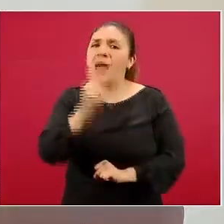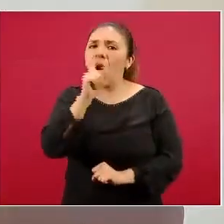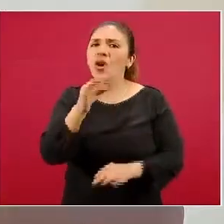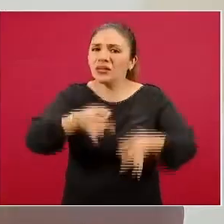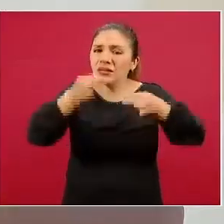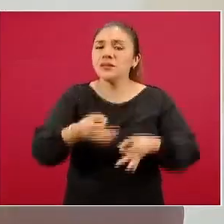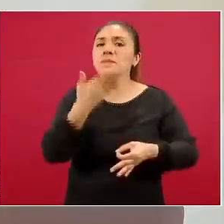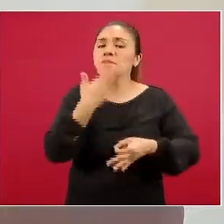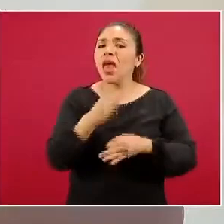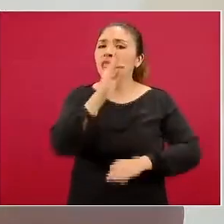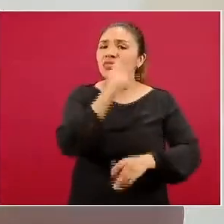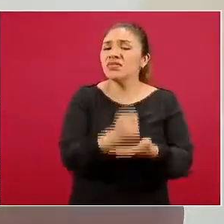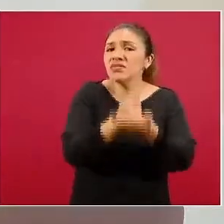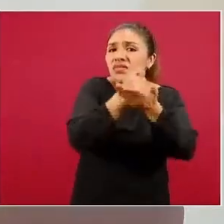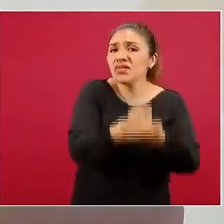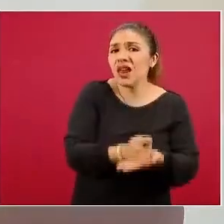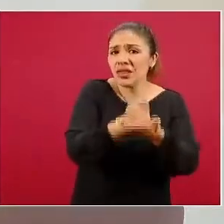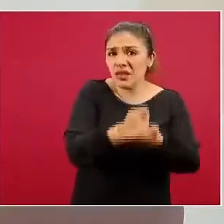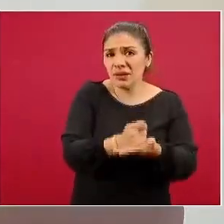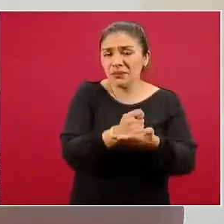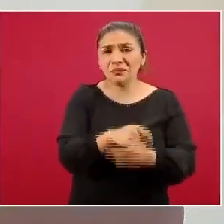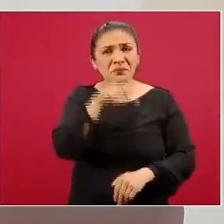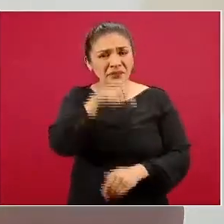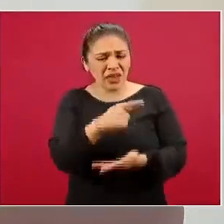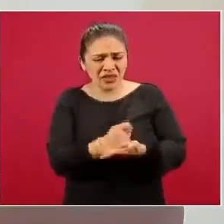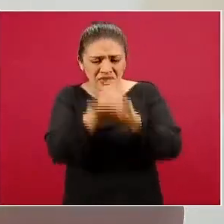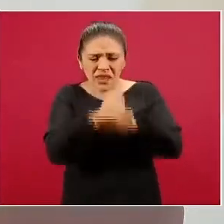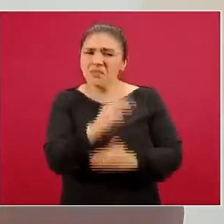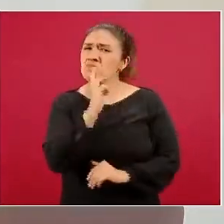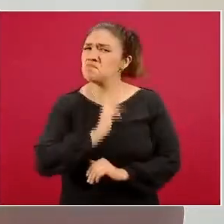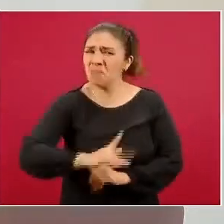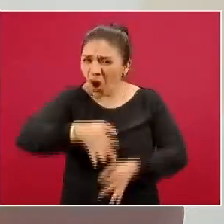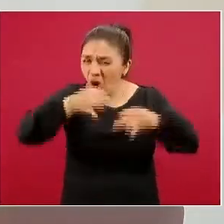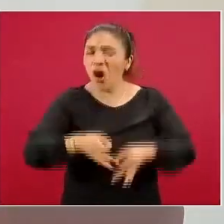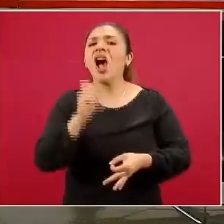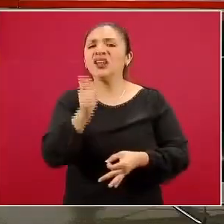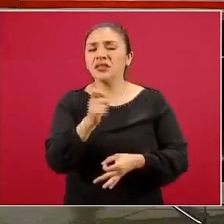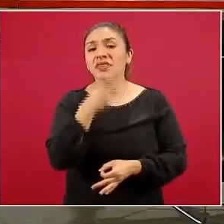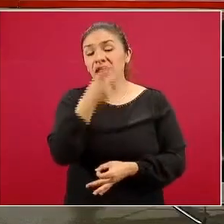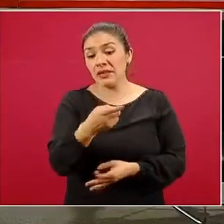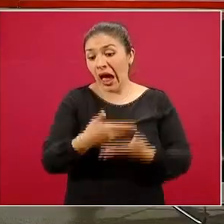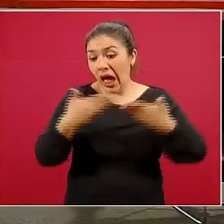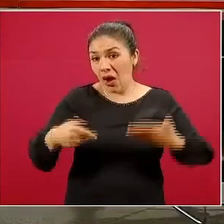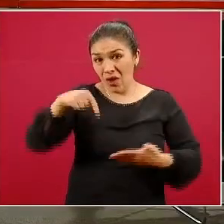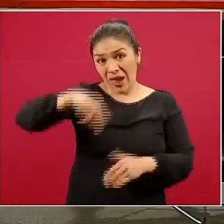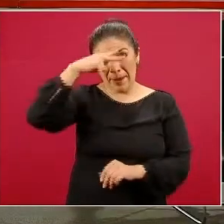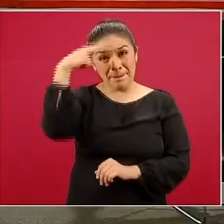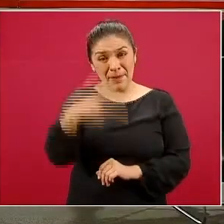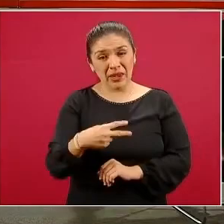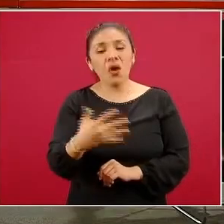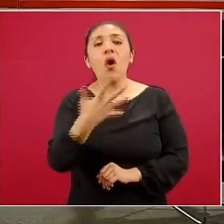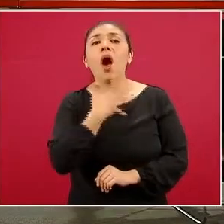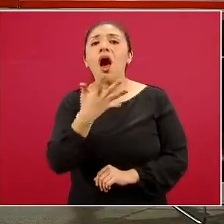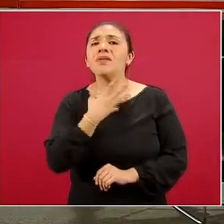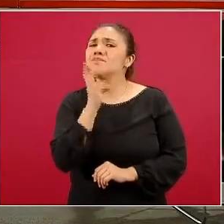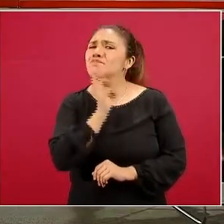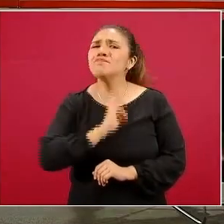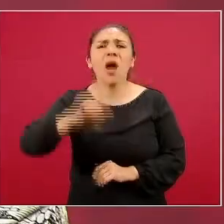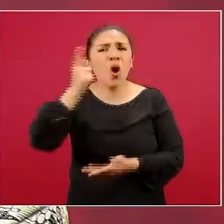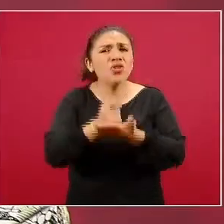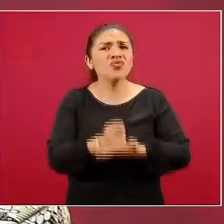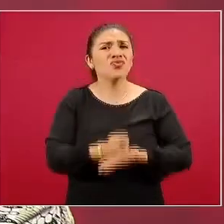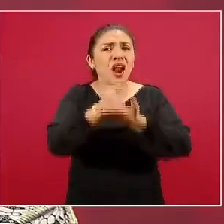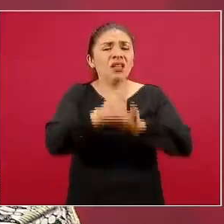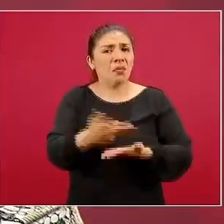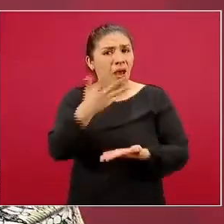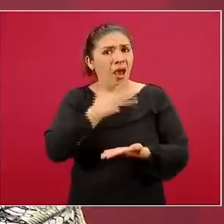optimizar el tratamiento. Y optimizar el tratamiento quiere decir que en México actualmente tenemos los mejores tratamientos